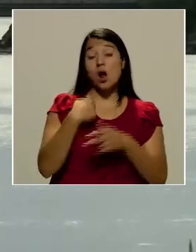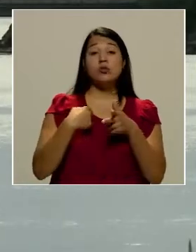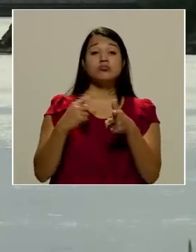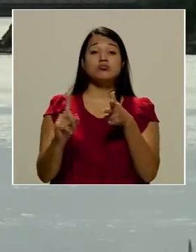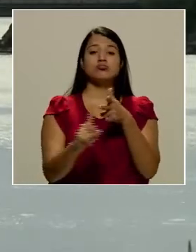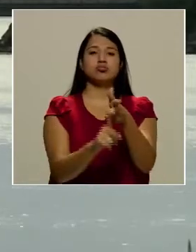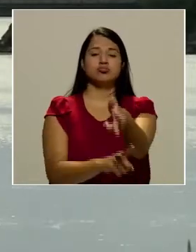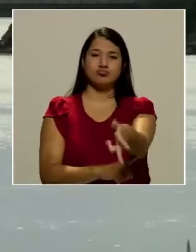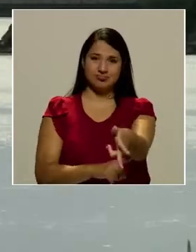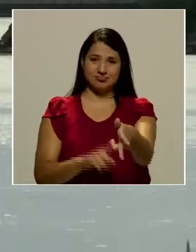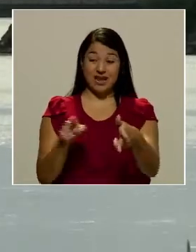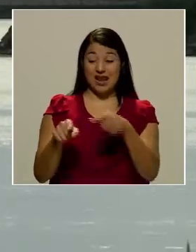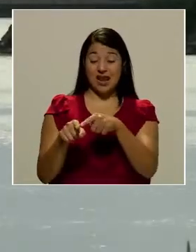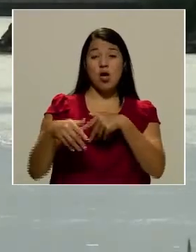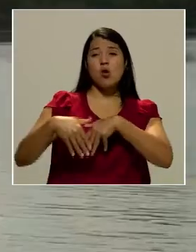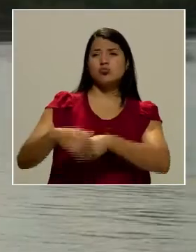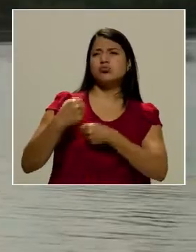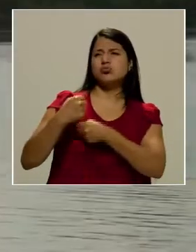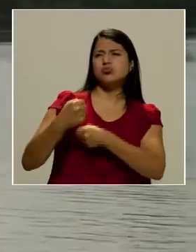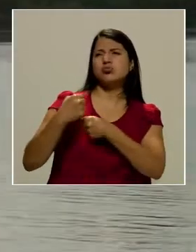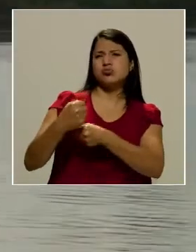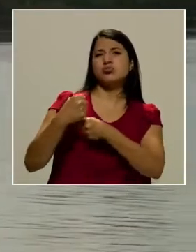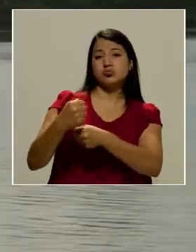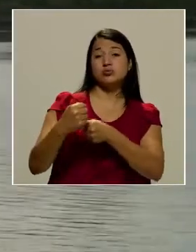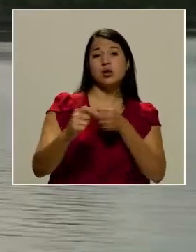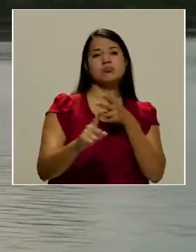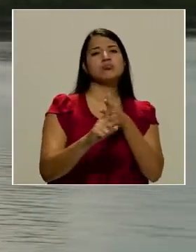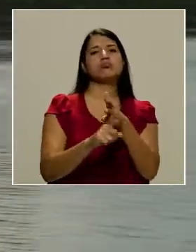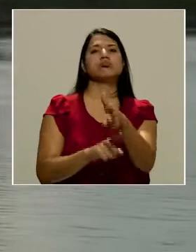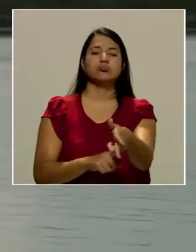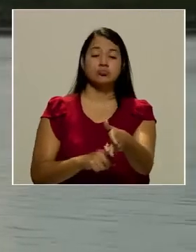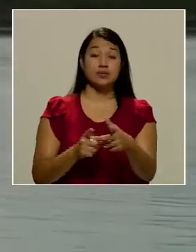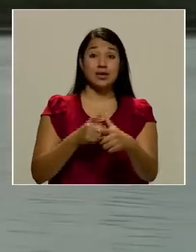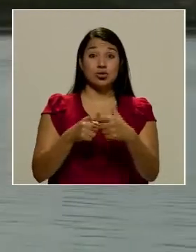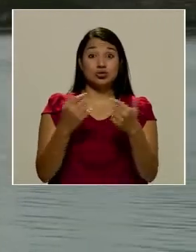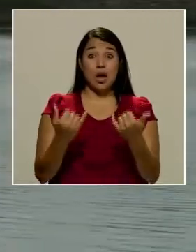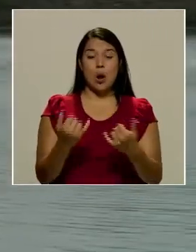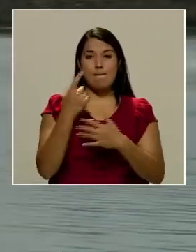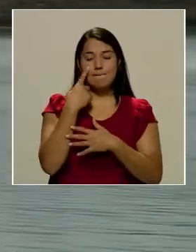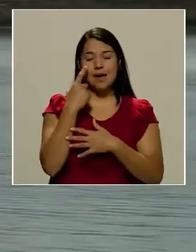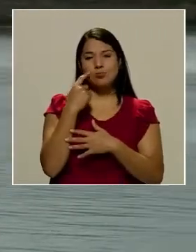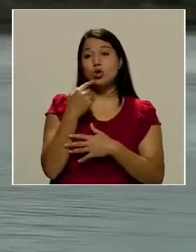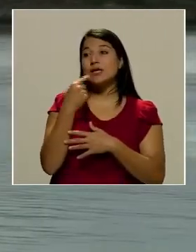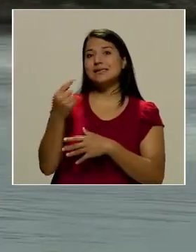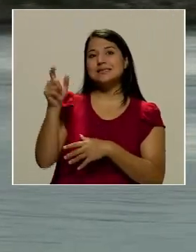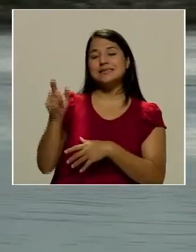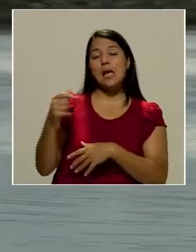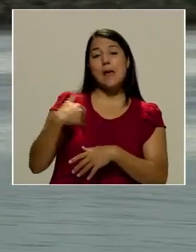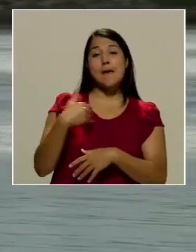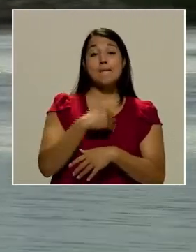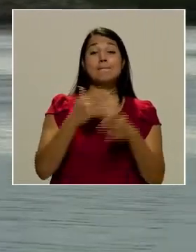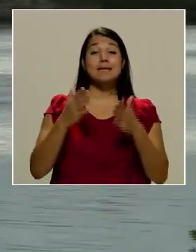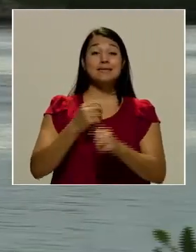intentó precisamente parar este vehículo de carga liviana. Vamos a ver las declaraciones primero de Michael Soto, ministro de Seguridad, que dio